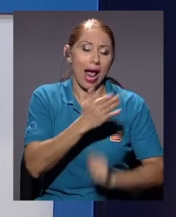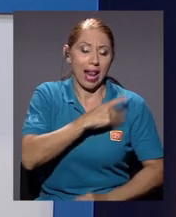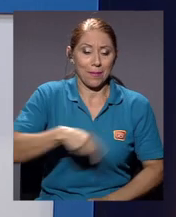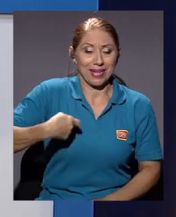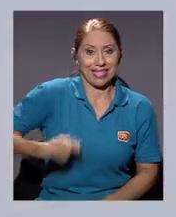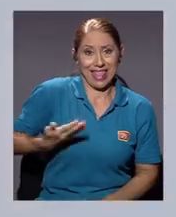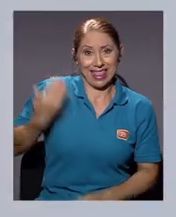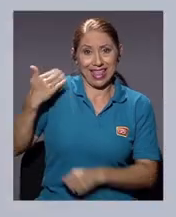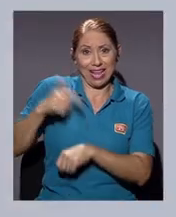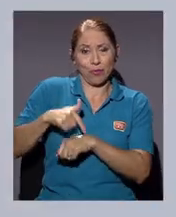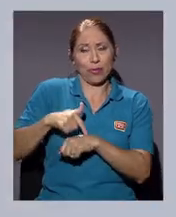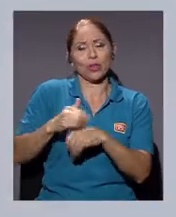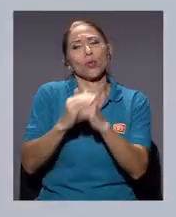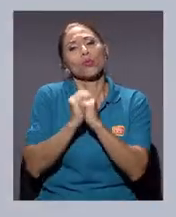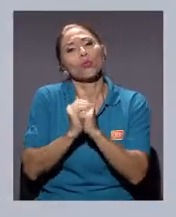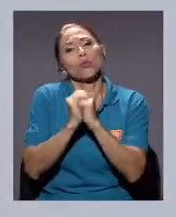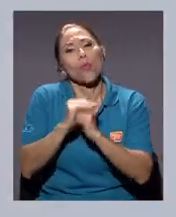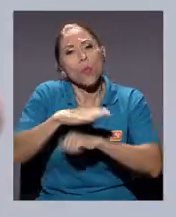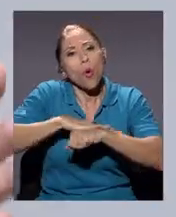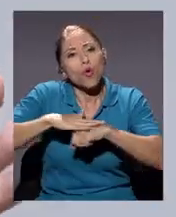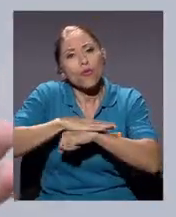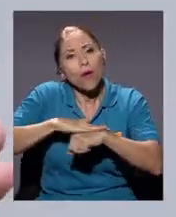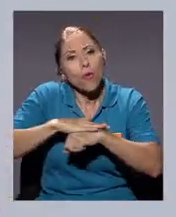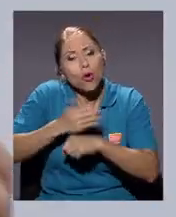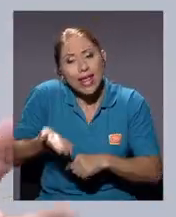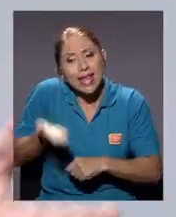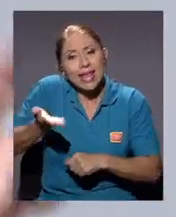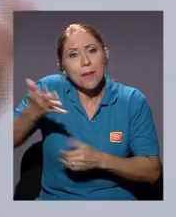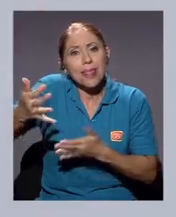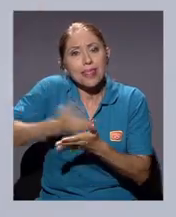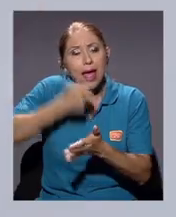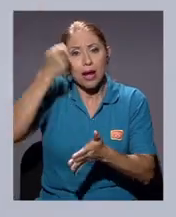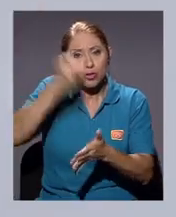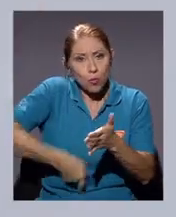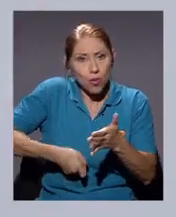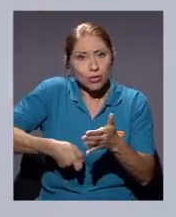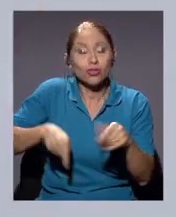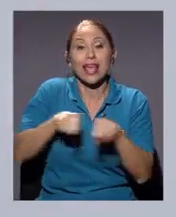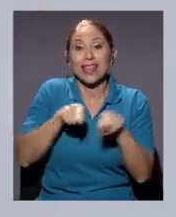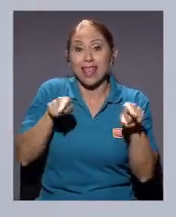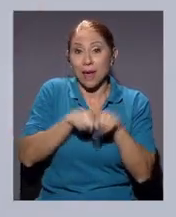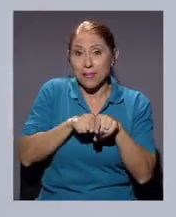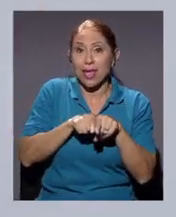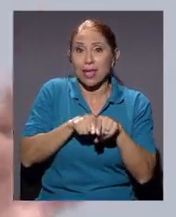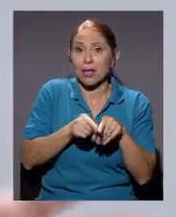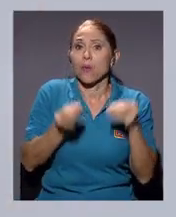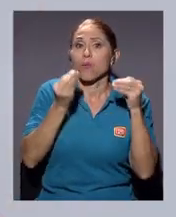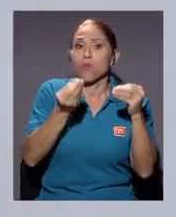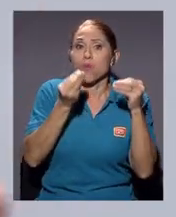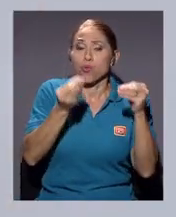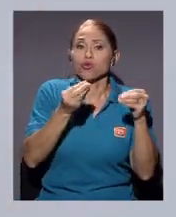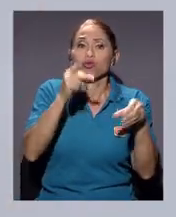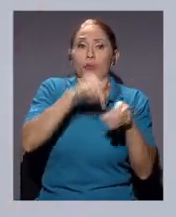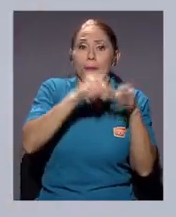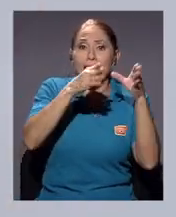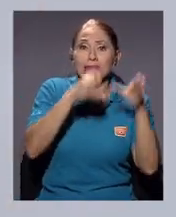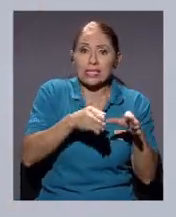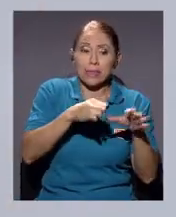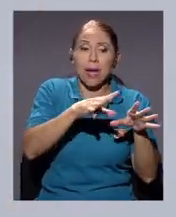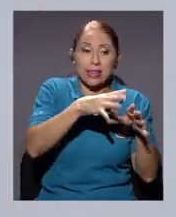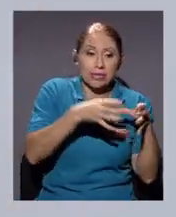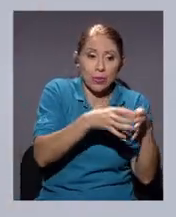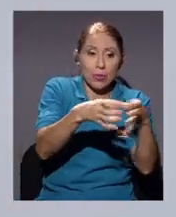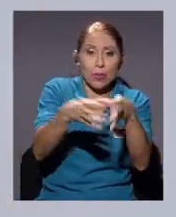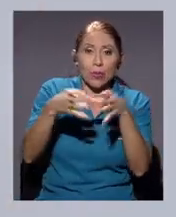electo que por favor incrementará los impuestos y se le advirtió por parte de una gran cantidad de actores que no